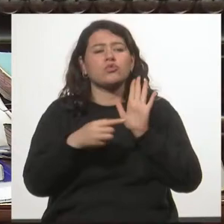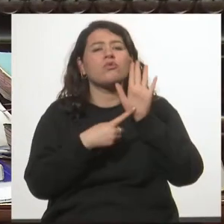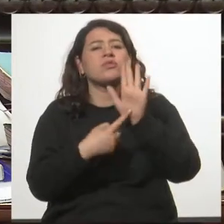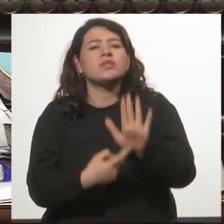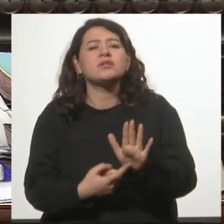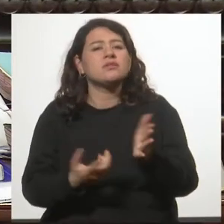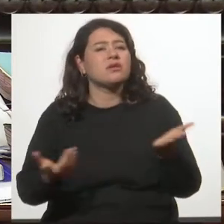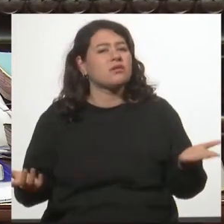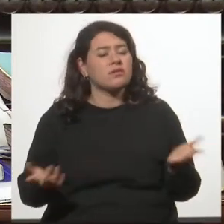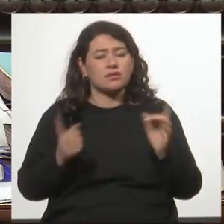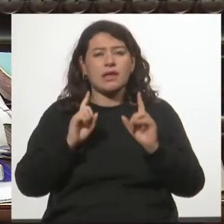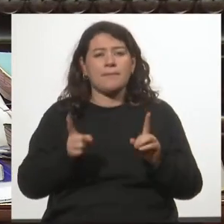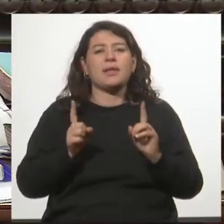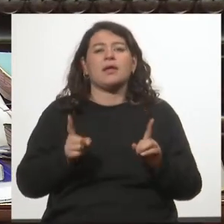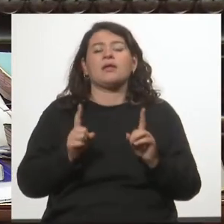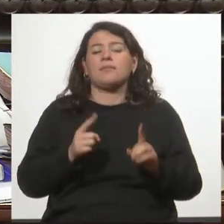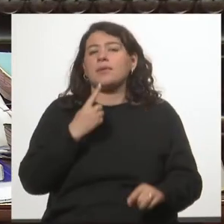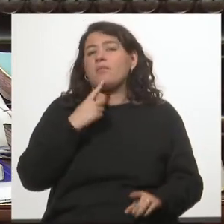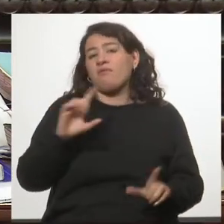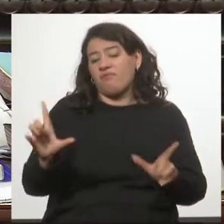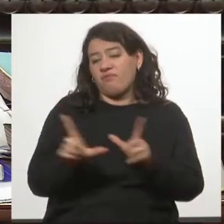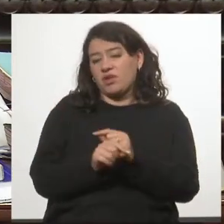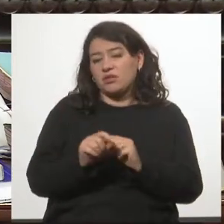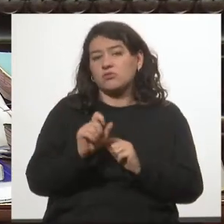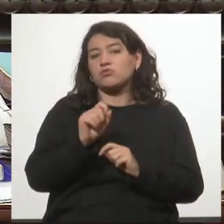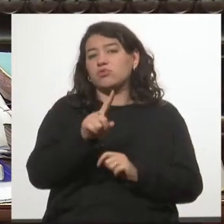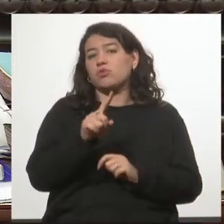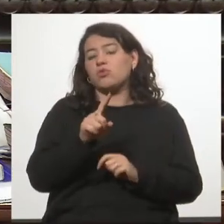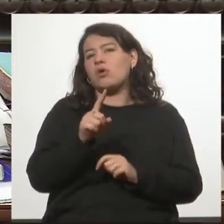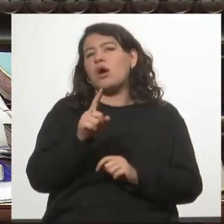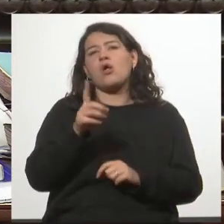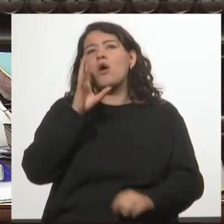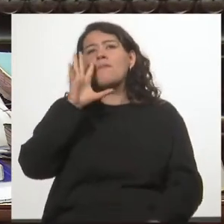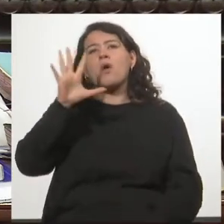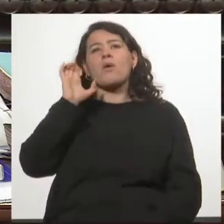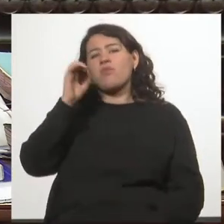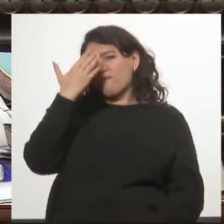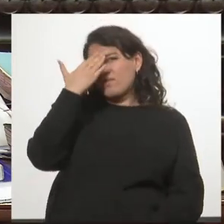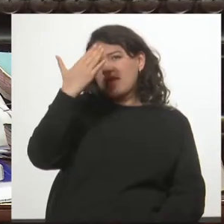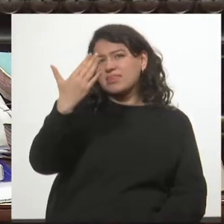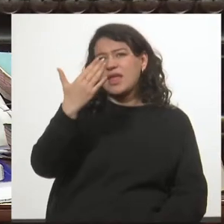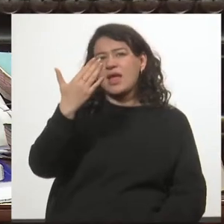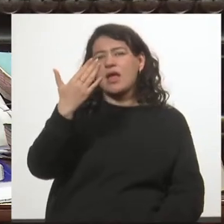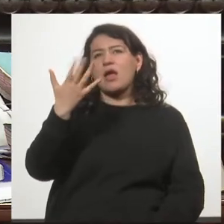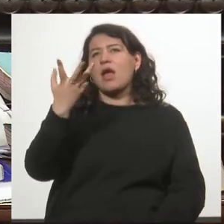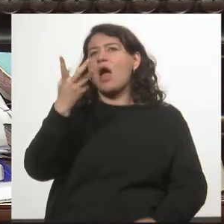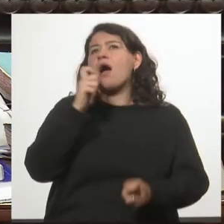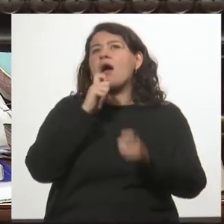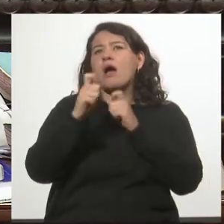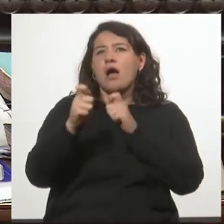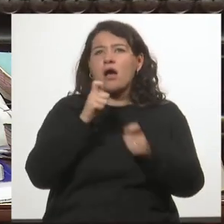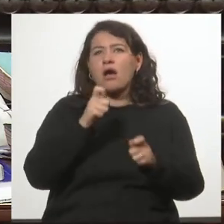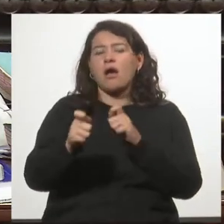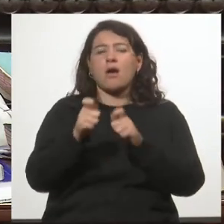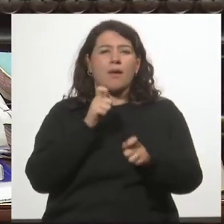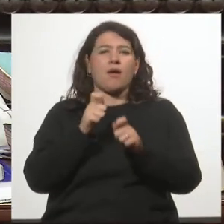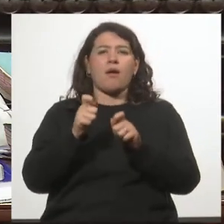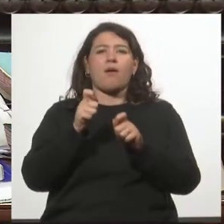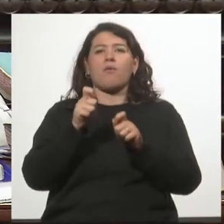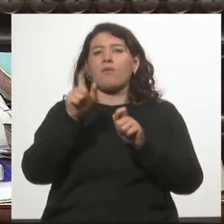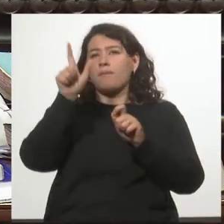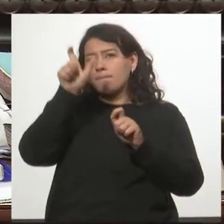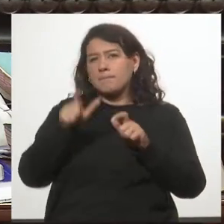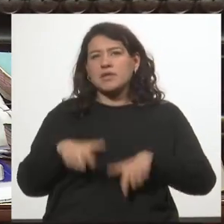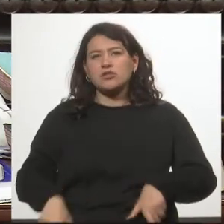dice también culmina su doctrina diciendo no recuerdo que el frente amplio haya interpelado a un ministro del frente amplio